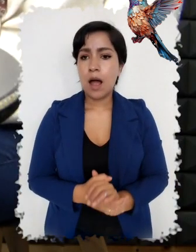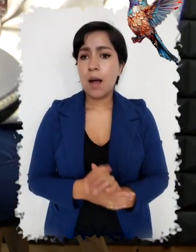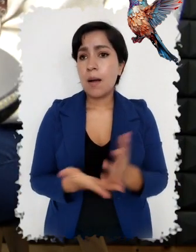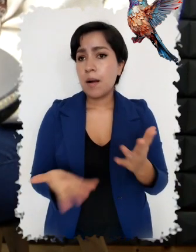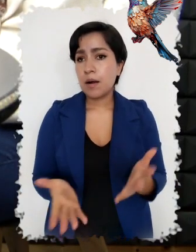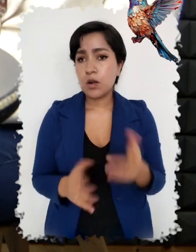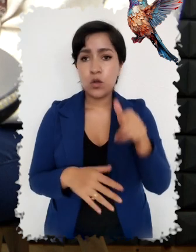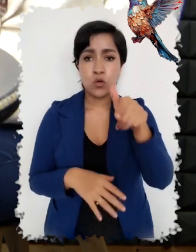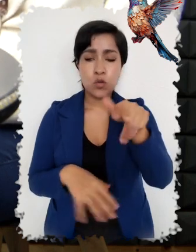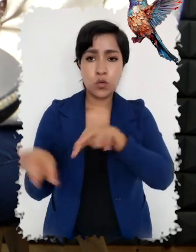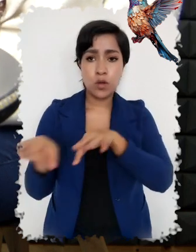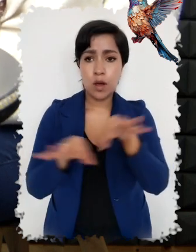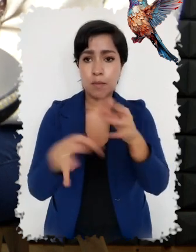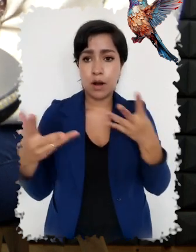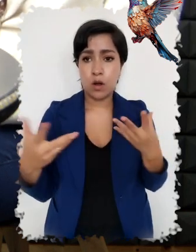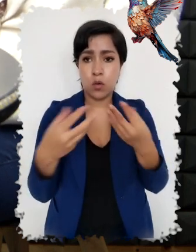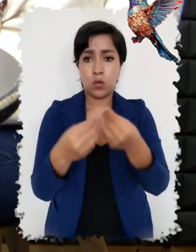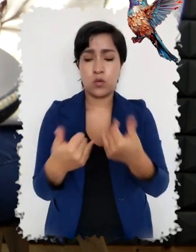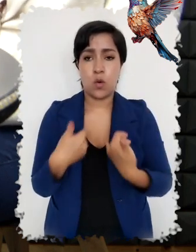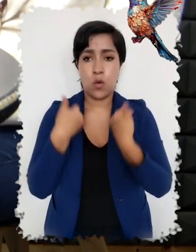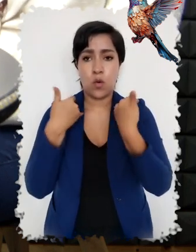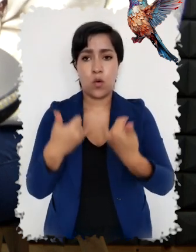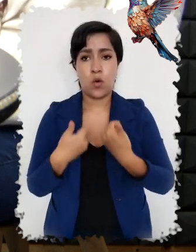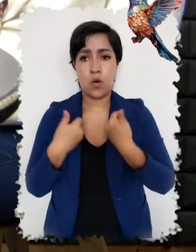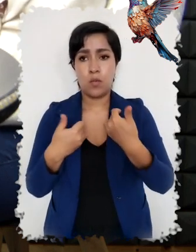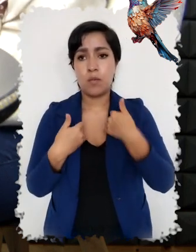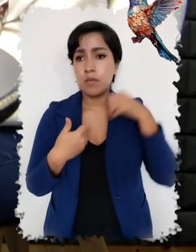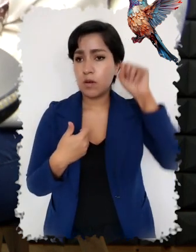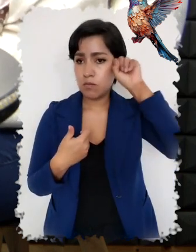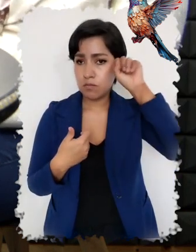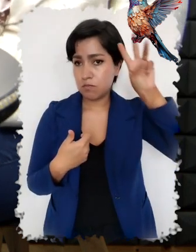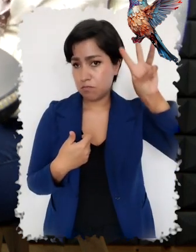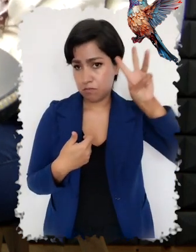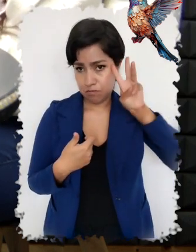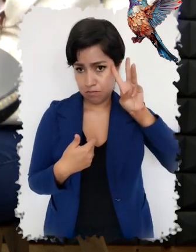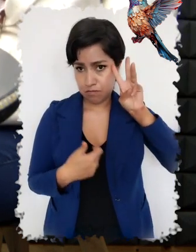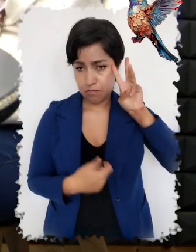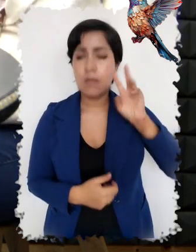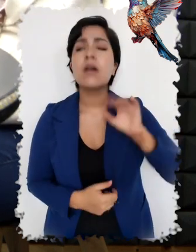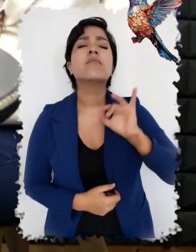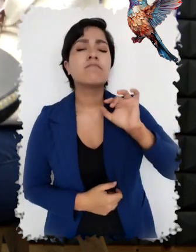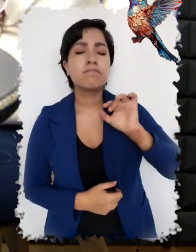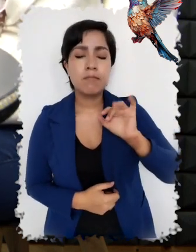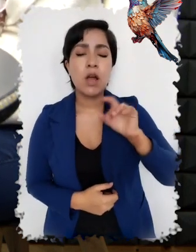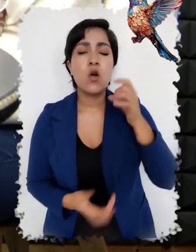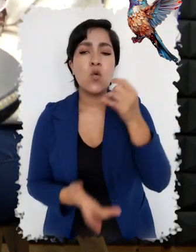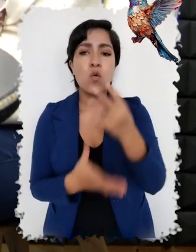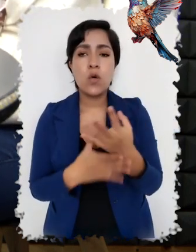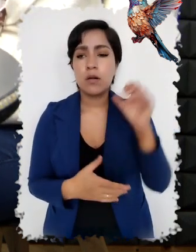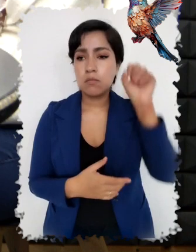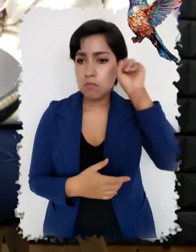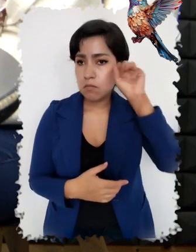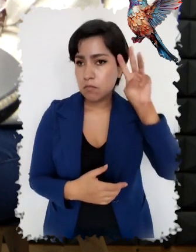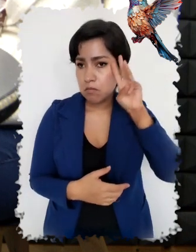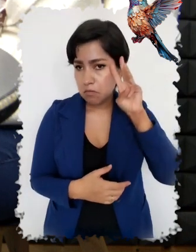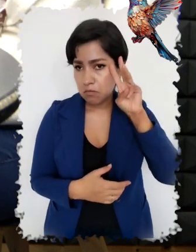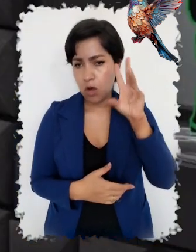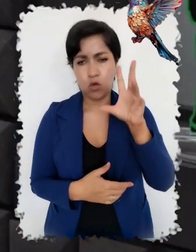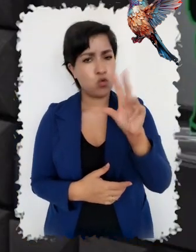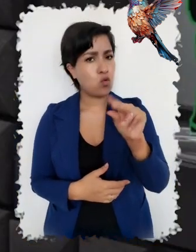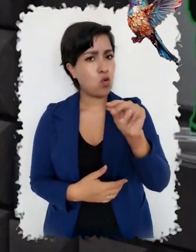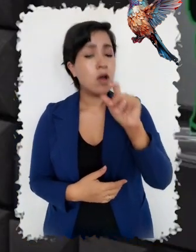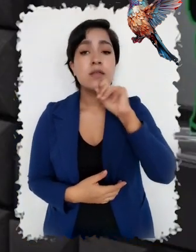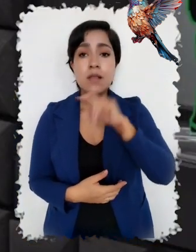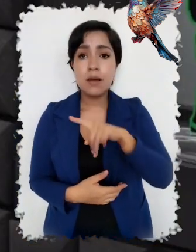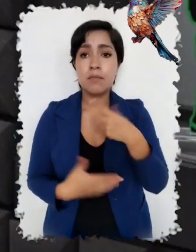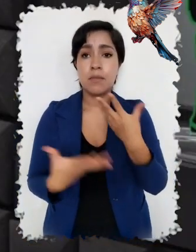órdenes trabajas con jóvenes con síndrome de down Sí sí y no solo con síndrome de